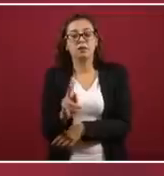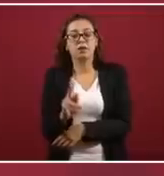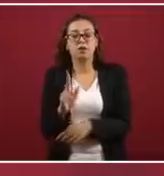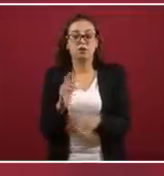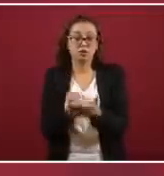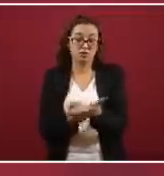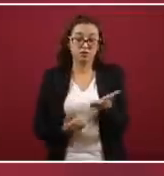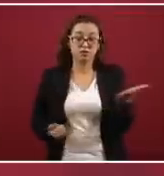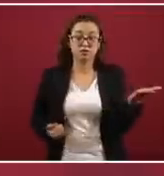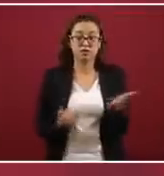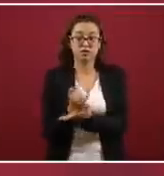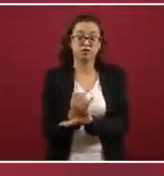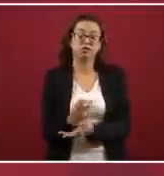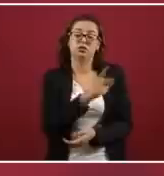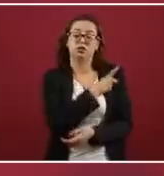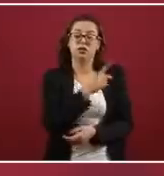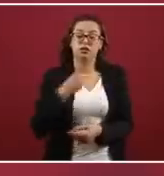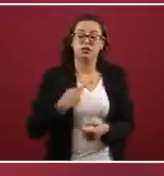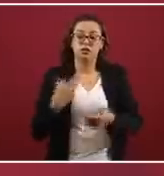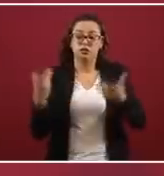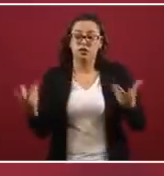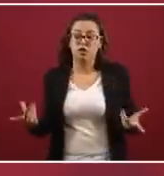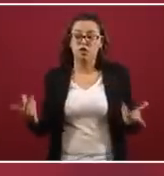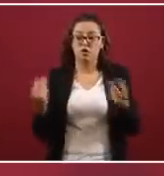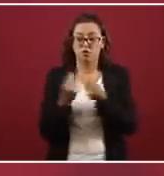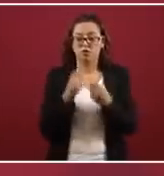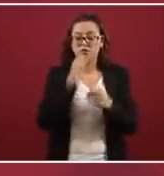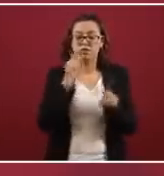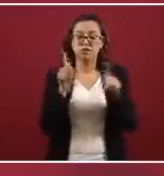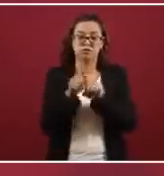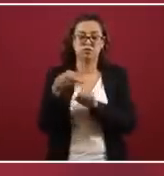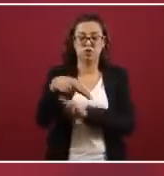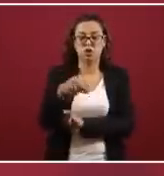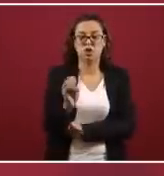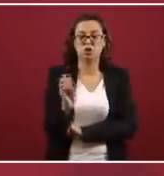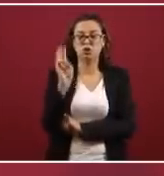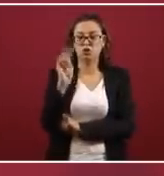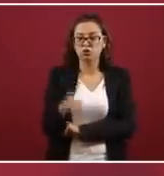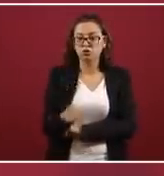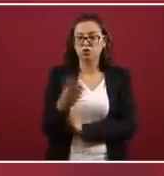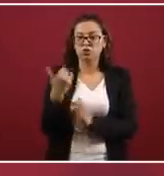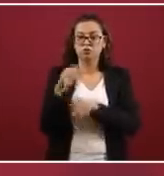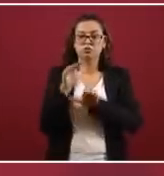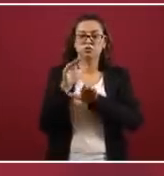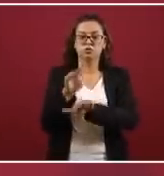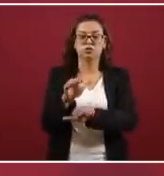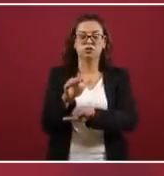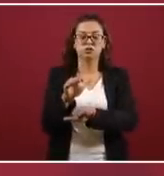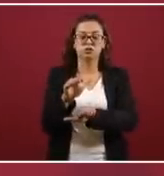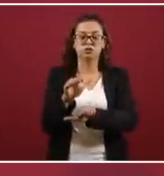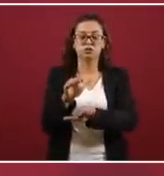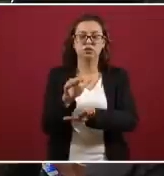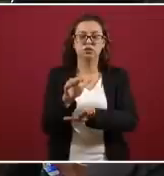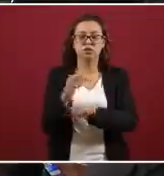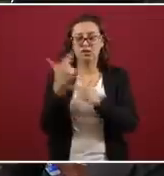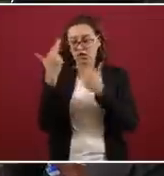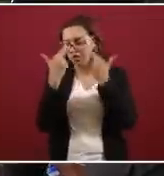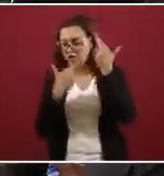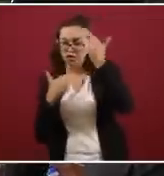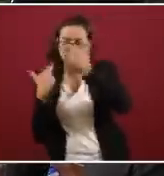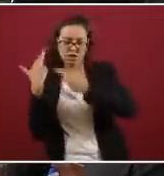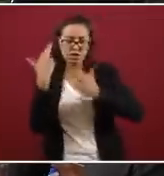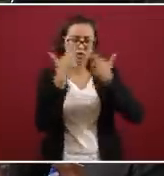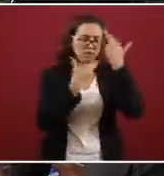a lo que se está discutiendo de la norma oficial mexicana, en donde se está analizando a